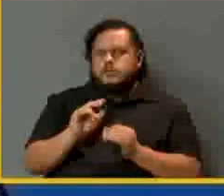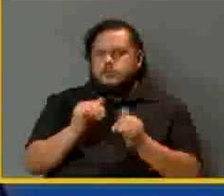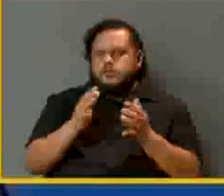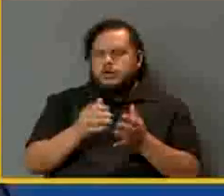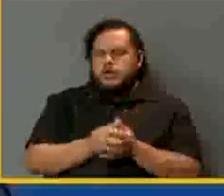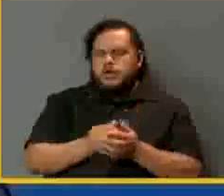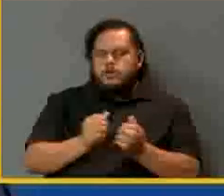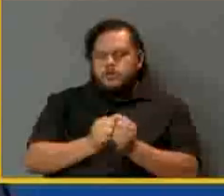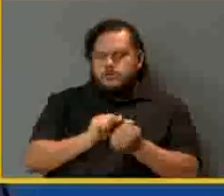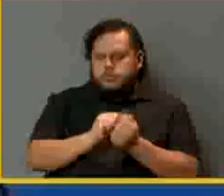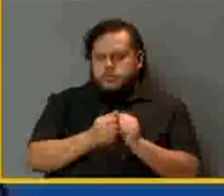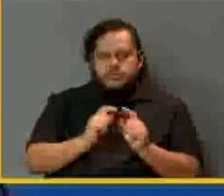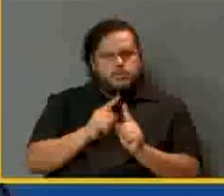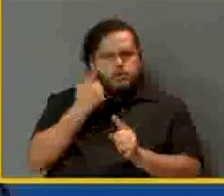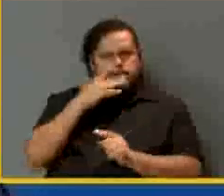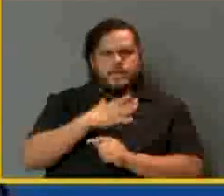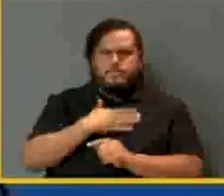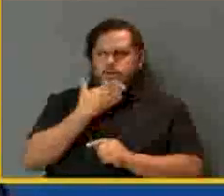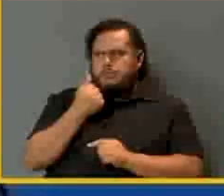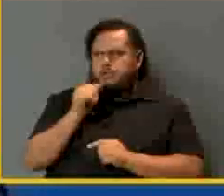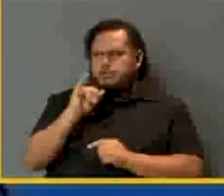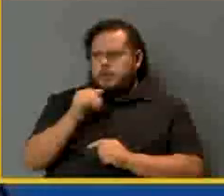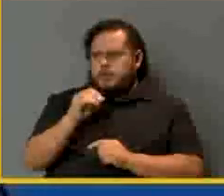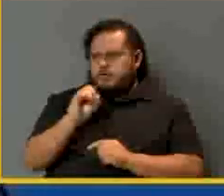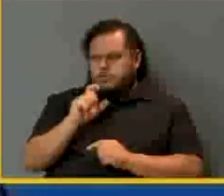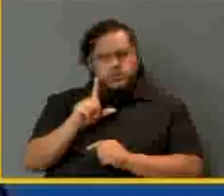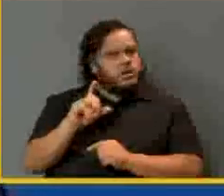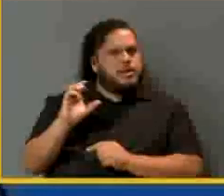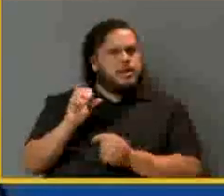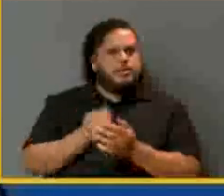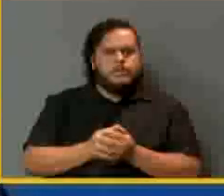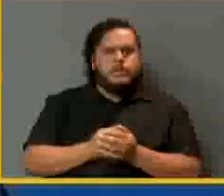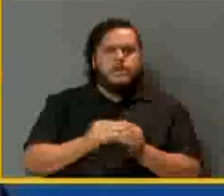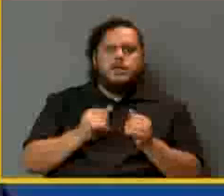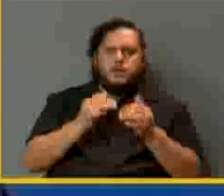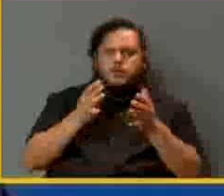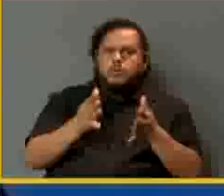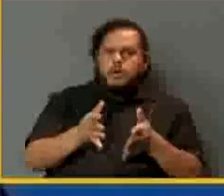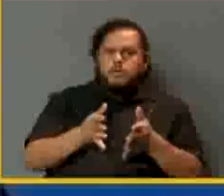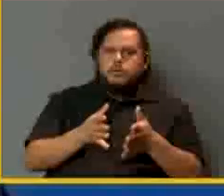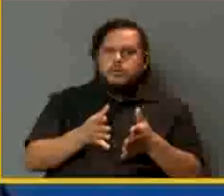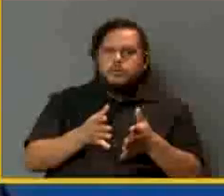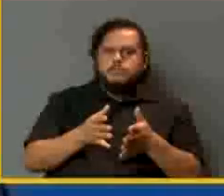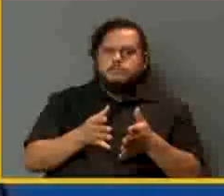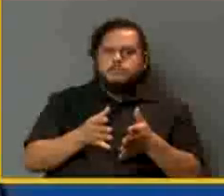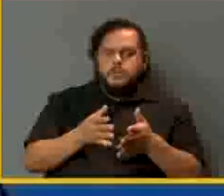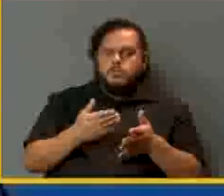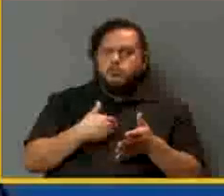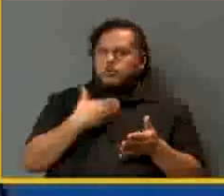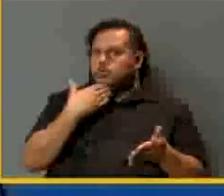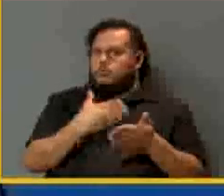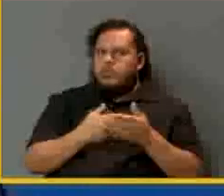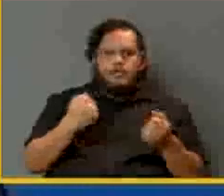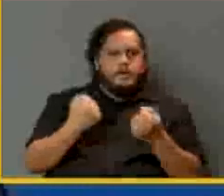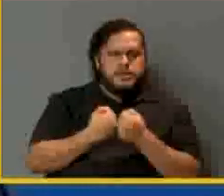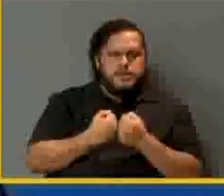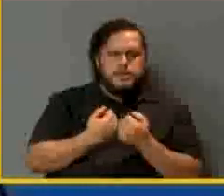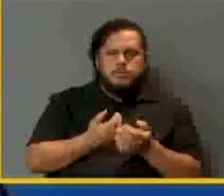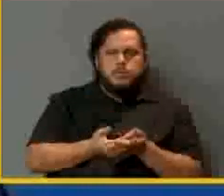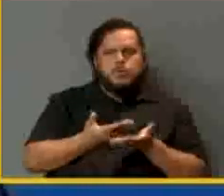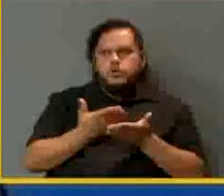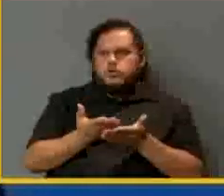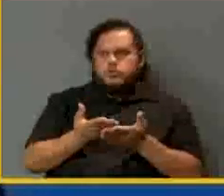los cambios, para mí fue Joel Campbell, ¿eh? El futbolista de Rayados de Monterrey dio muy buen partido hoy. Retuvo la pelota, dio